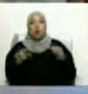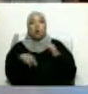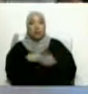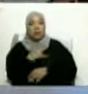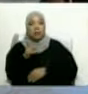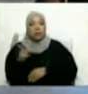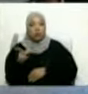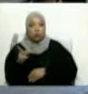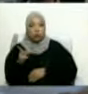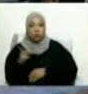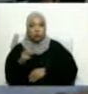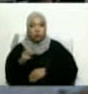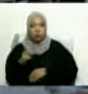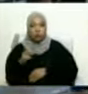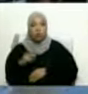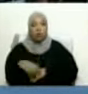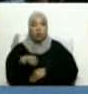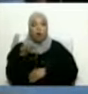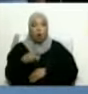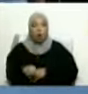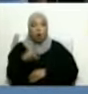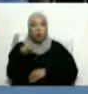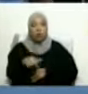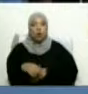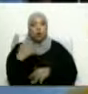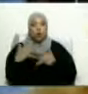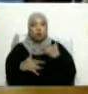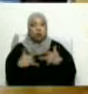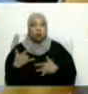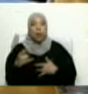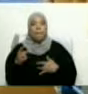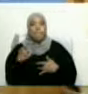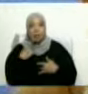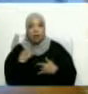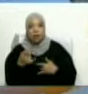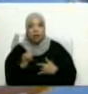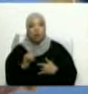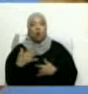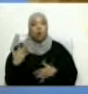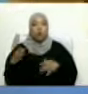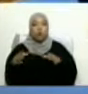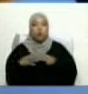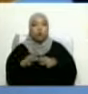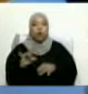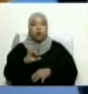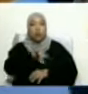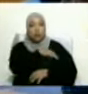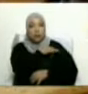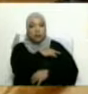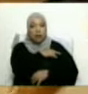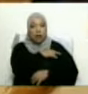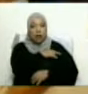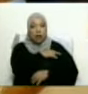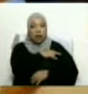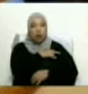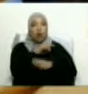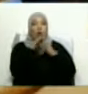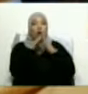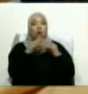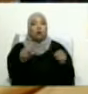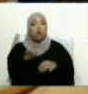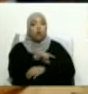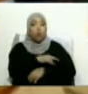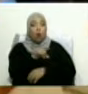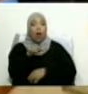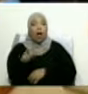universitario. Estamos hoy haciendo la adhesión del sector universitario y todos los